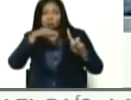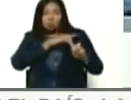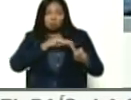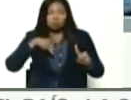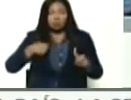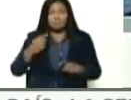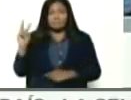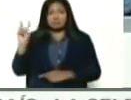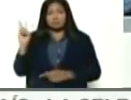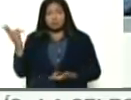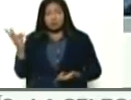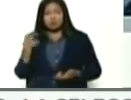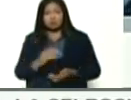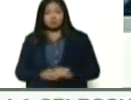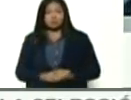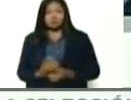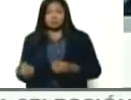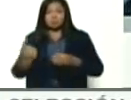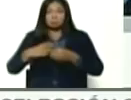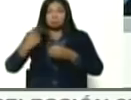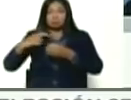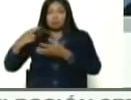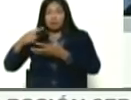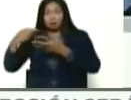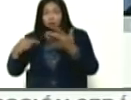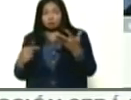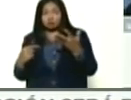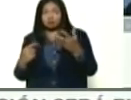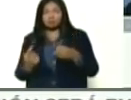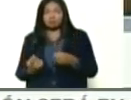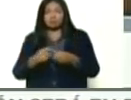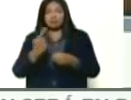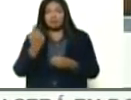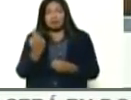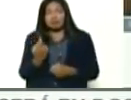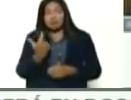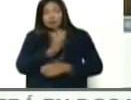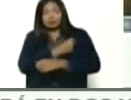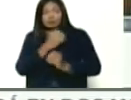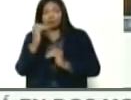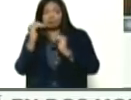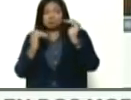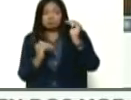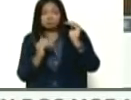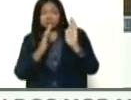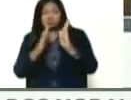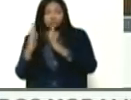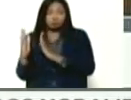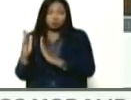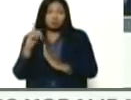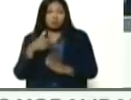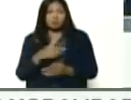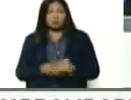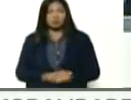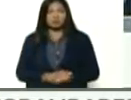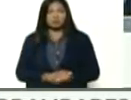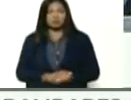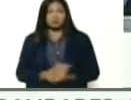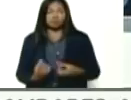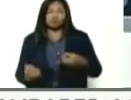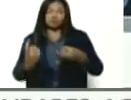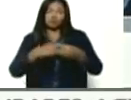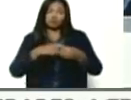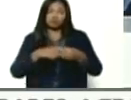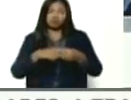además si usted les suma la escasez de vacunas en el mundo y le suma la desigualdad en la distribución su mire también